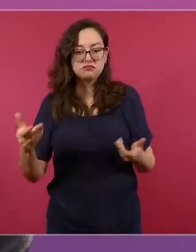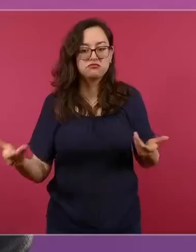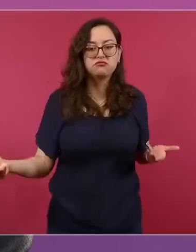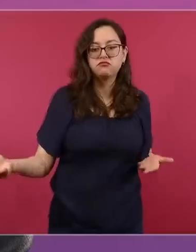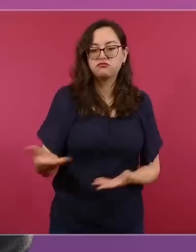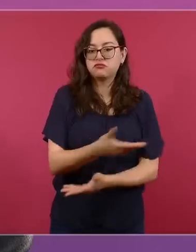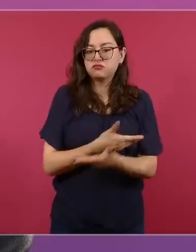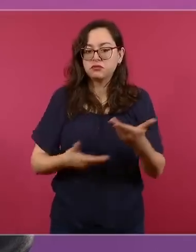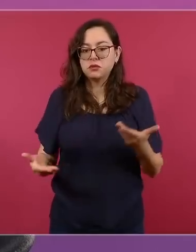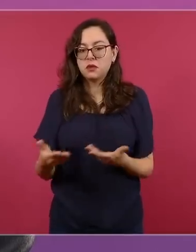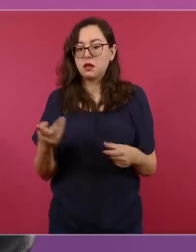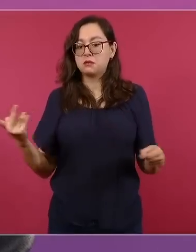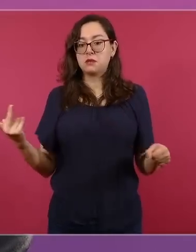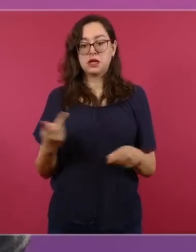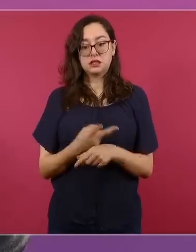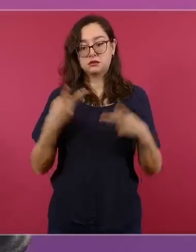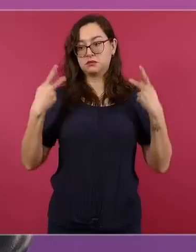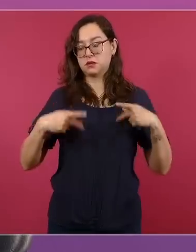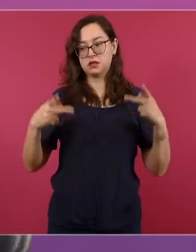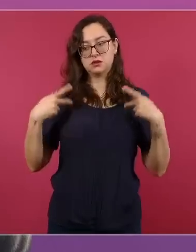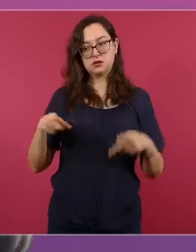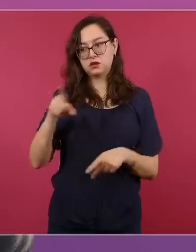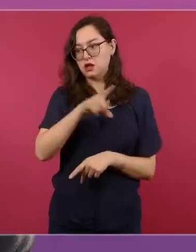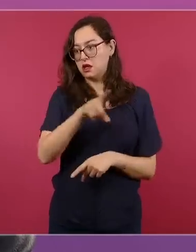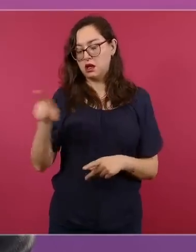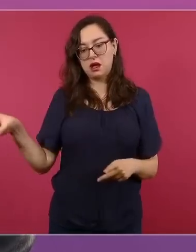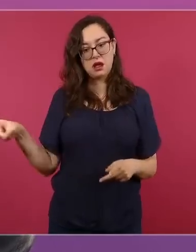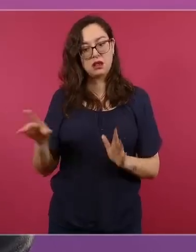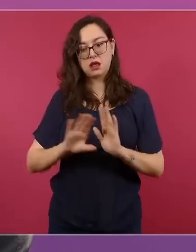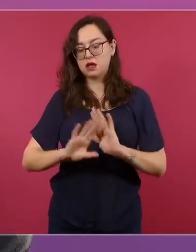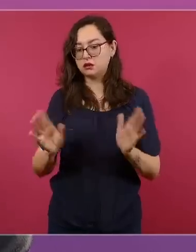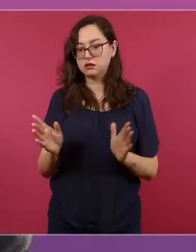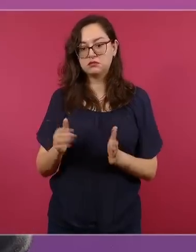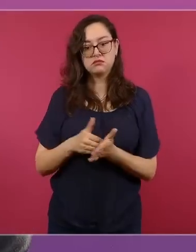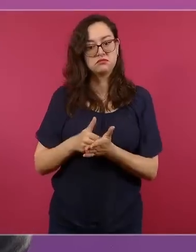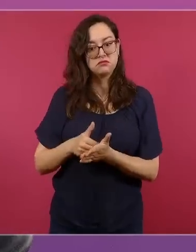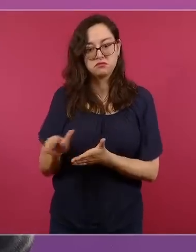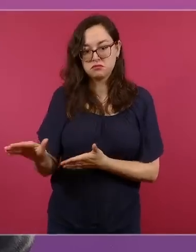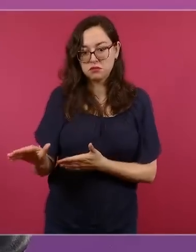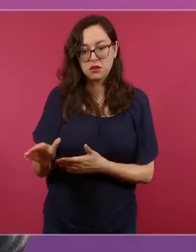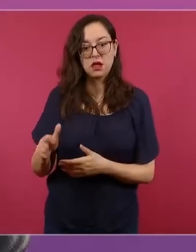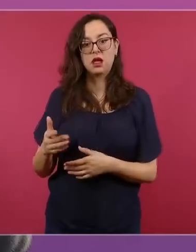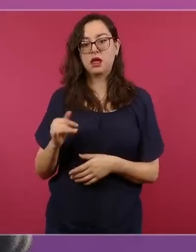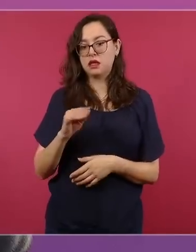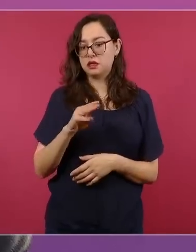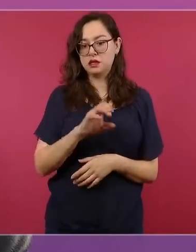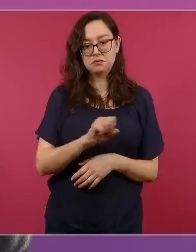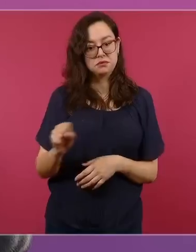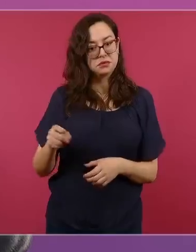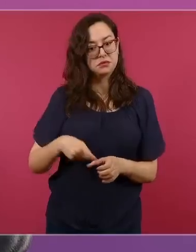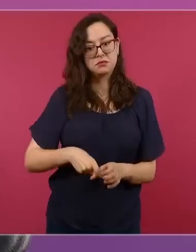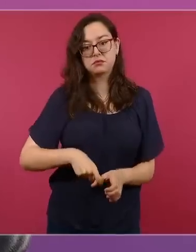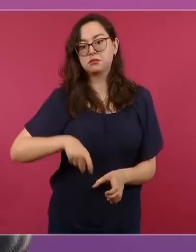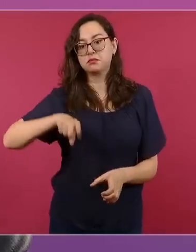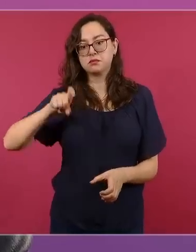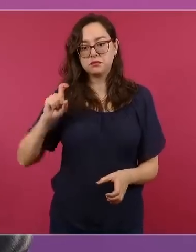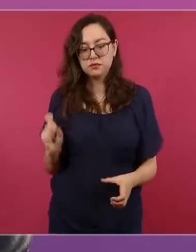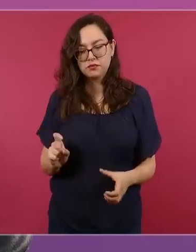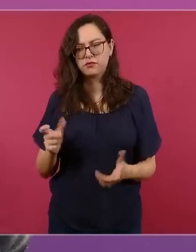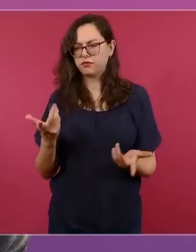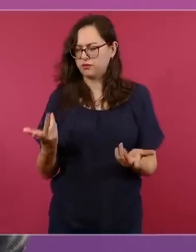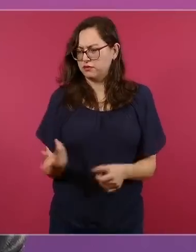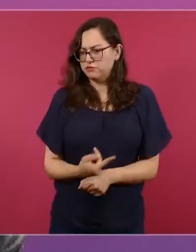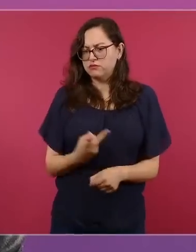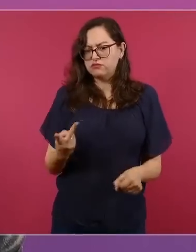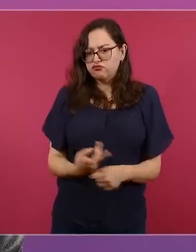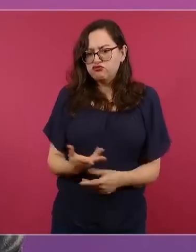con algunas de las bajas presentadas. Se adquirió el compromiso con el gobernador y derivados de acercamiento